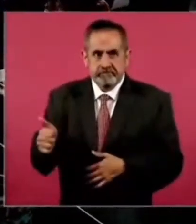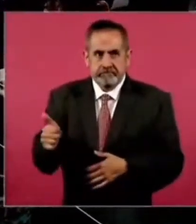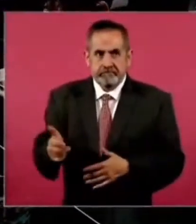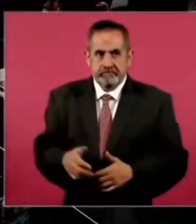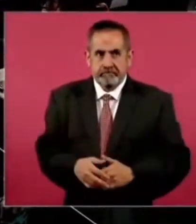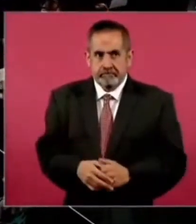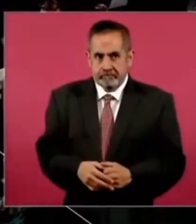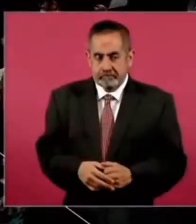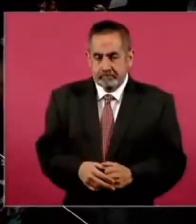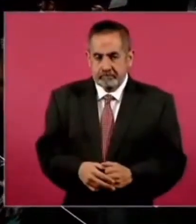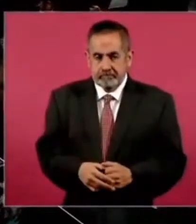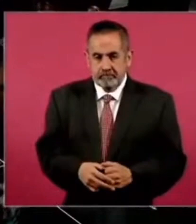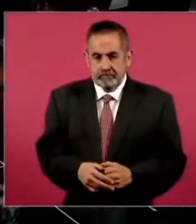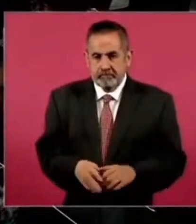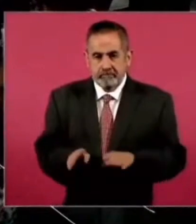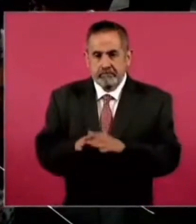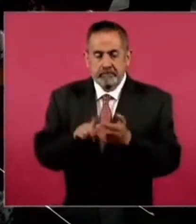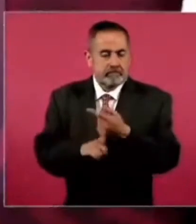sus